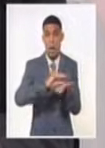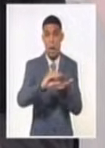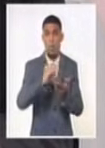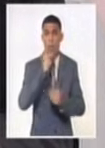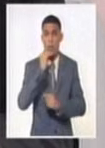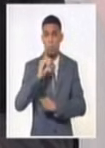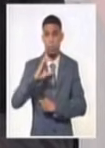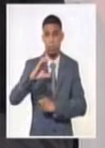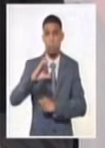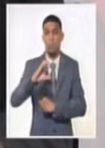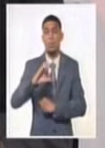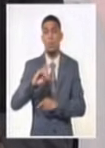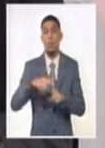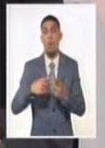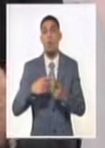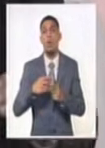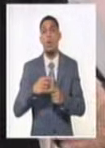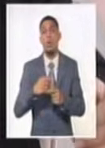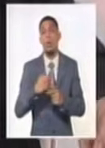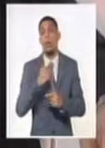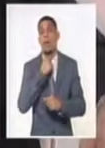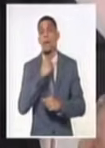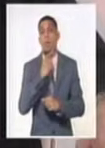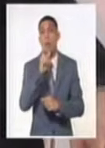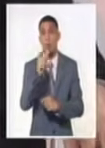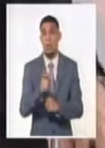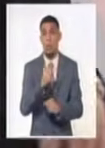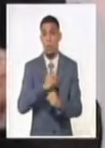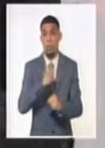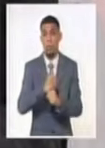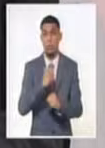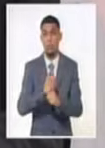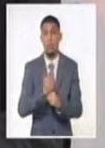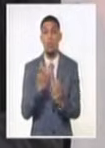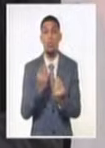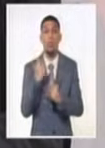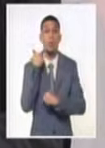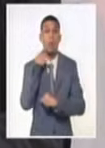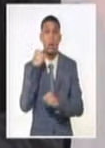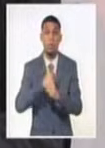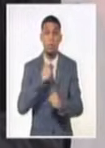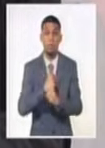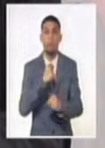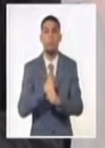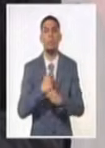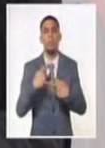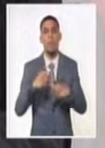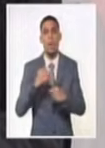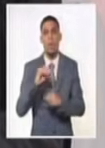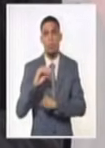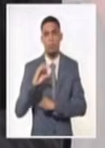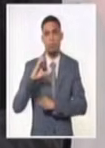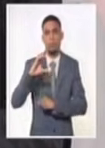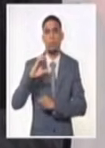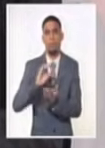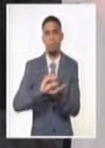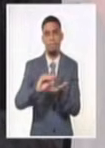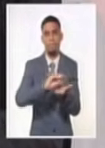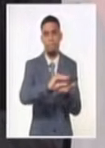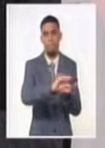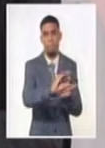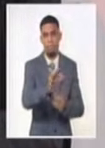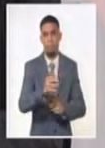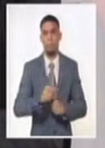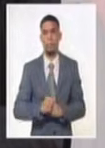reconocimiento de la antigüedad y otras medidas. Existe un grupo de elementos que cuando la situación económica